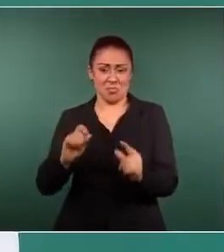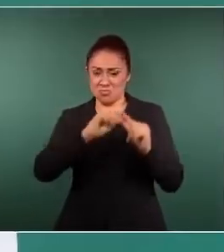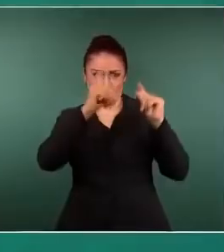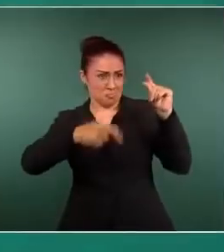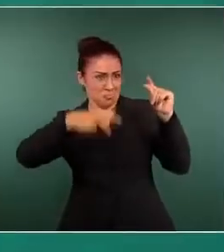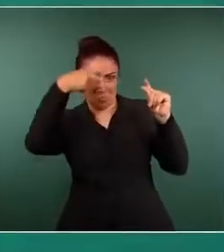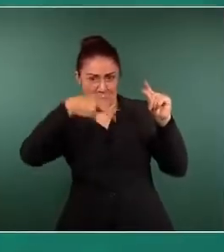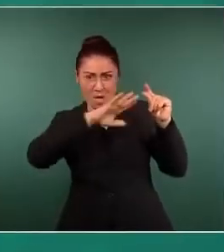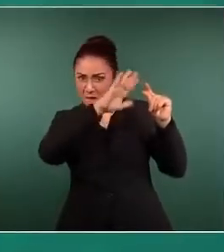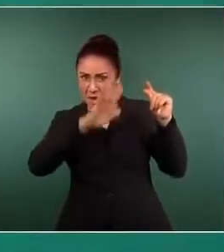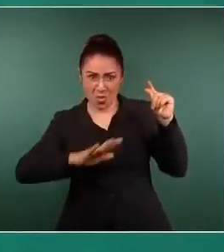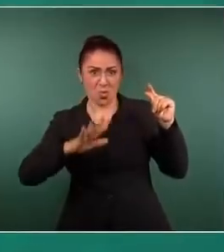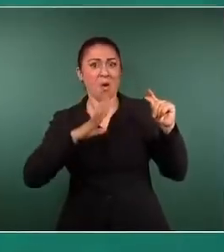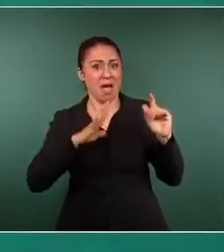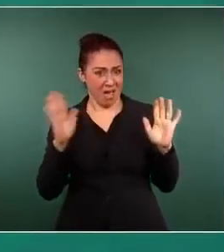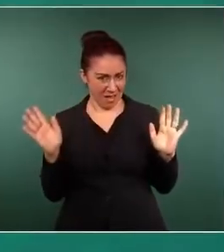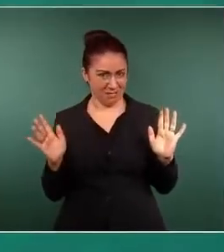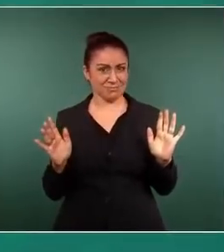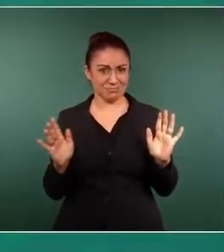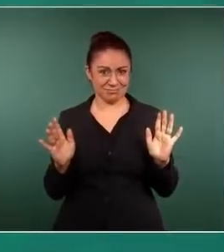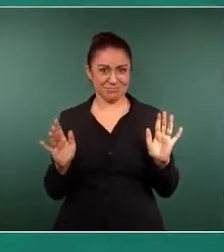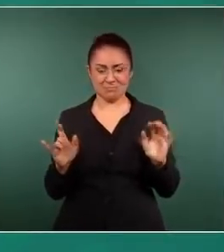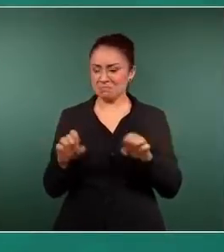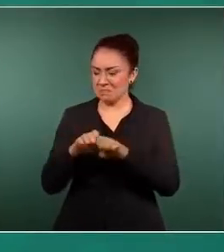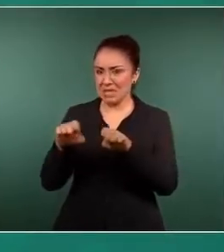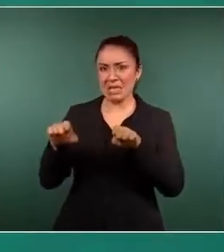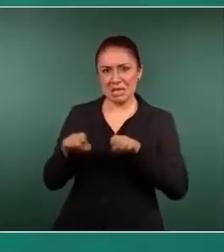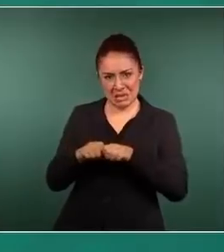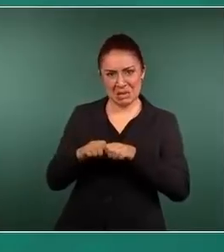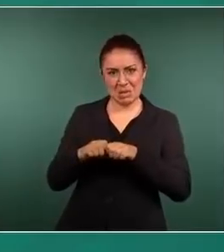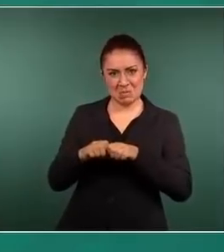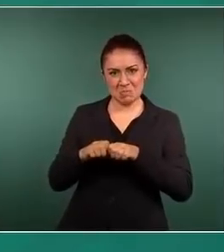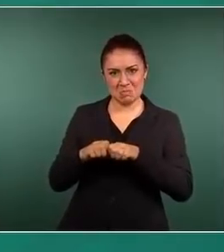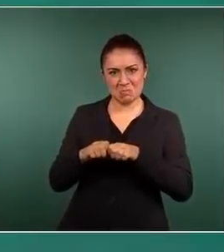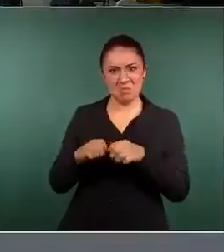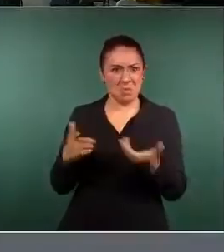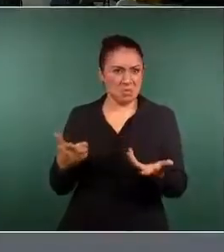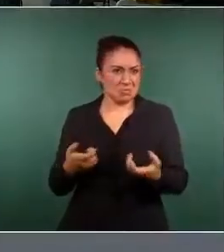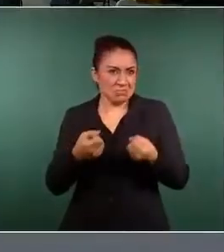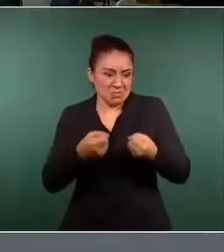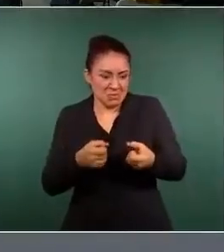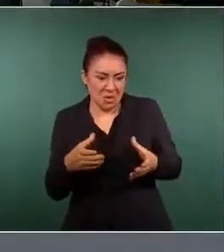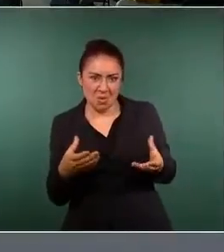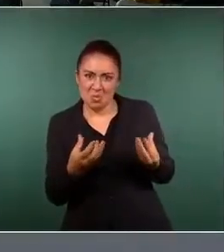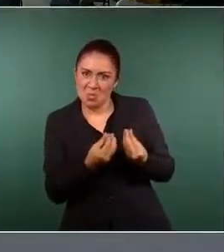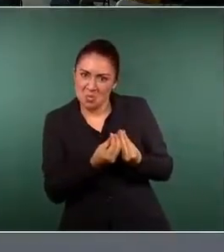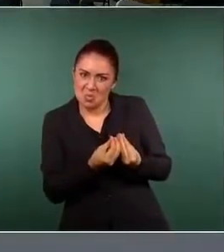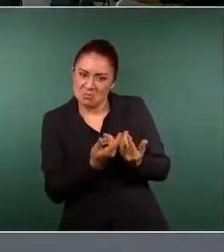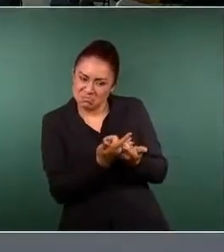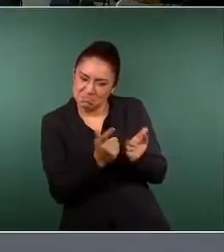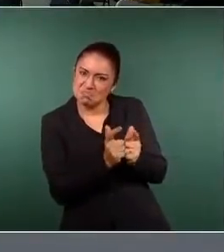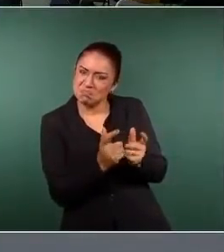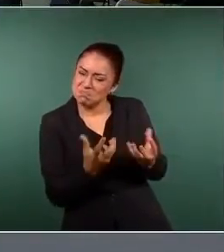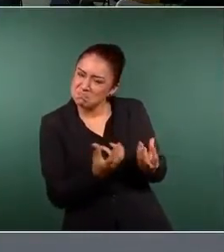es el equipo el gabinete de seguridad que nos reunimos para ver qué sucede en el país